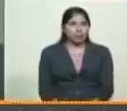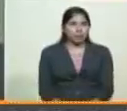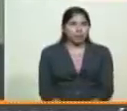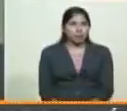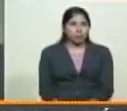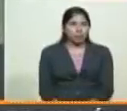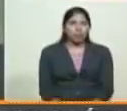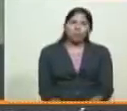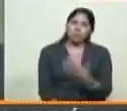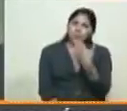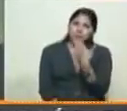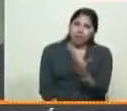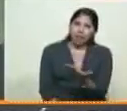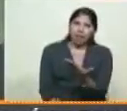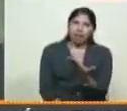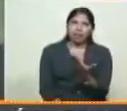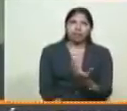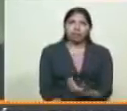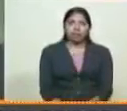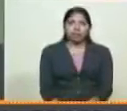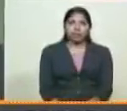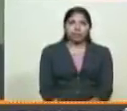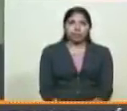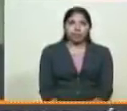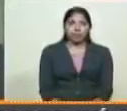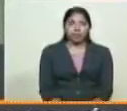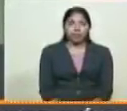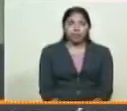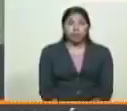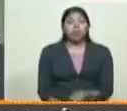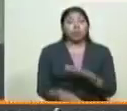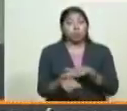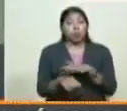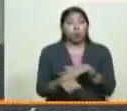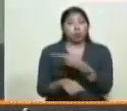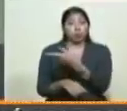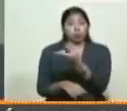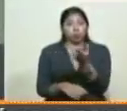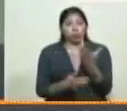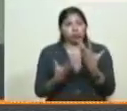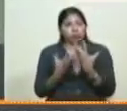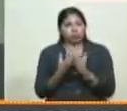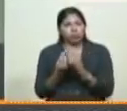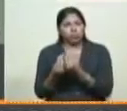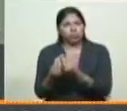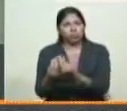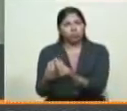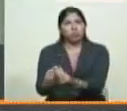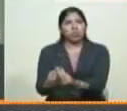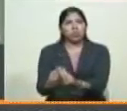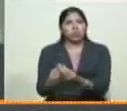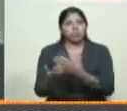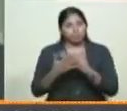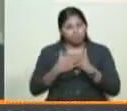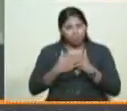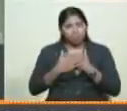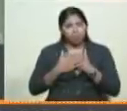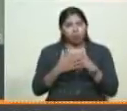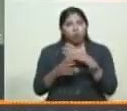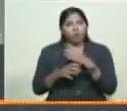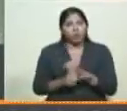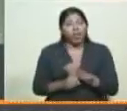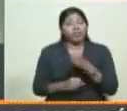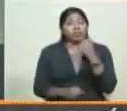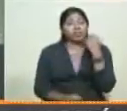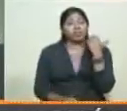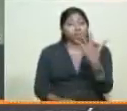a darle las gracias por haberme acompañado durante estos 5 años de